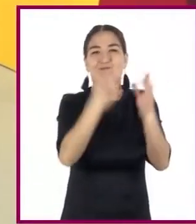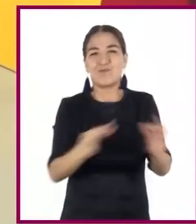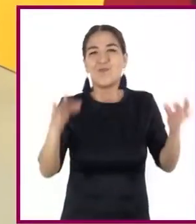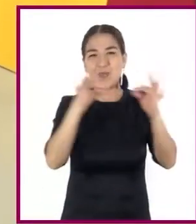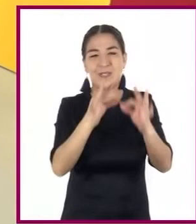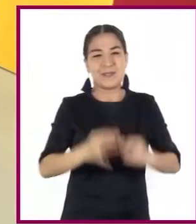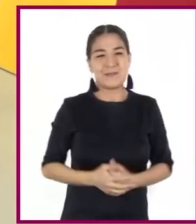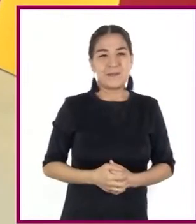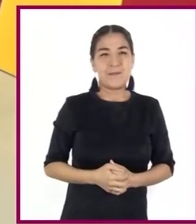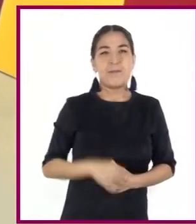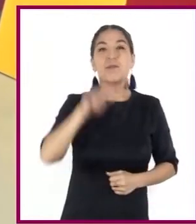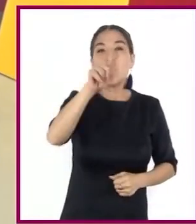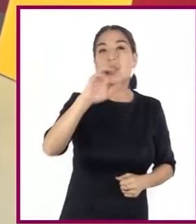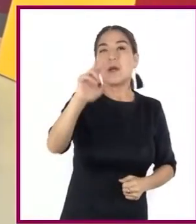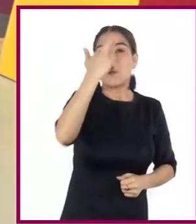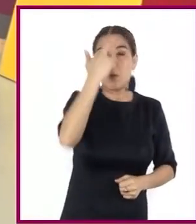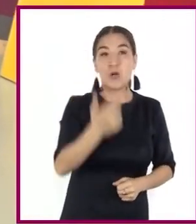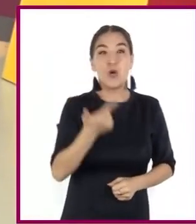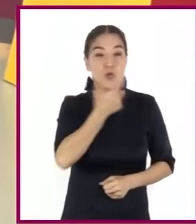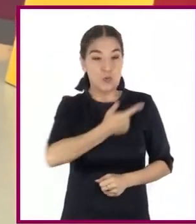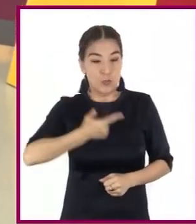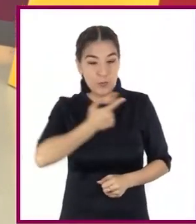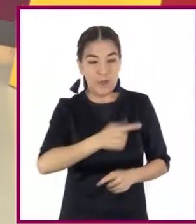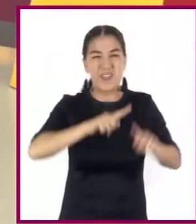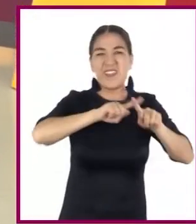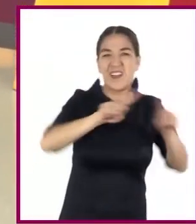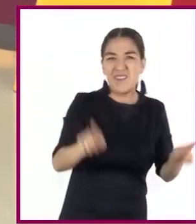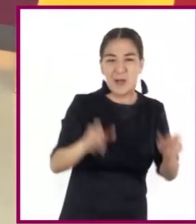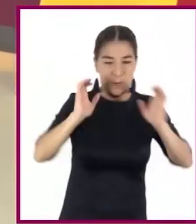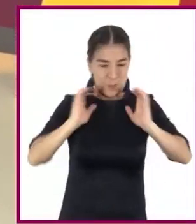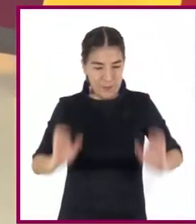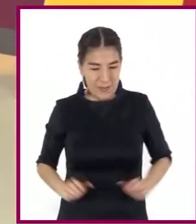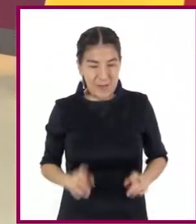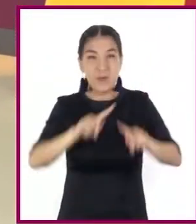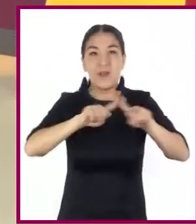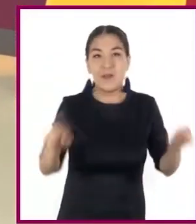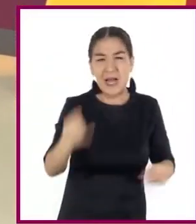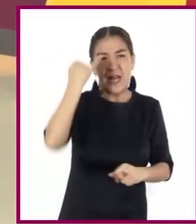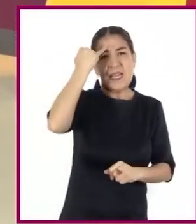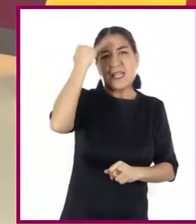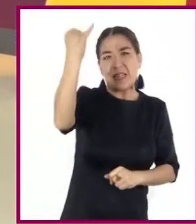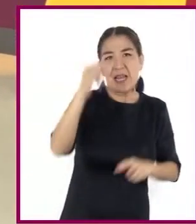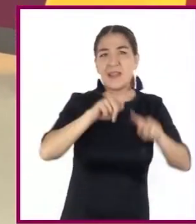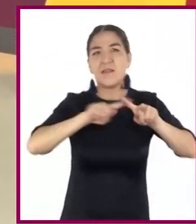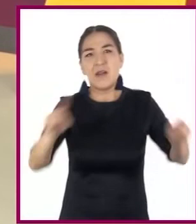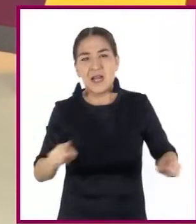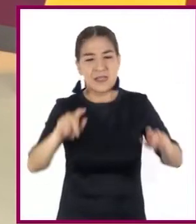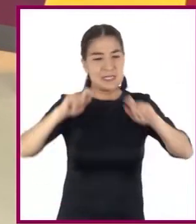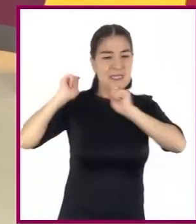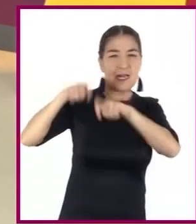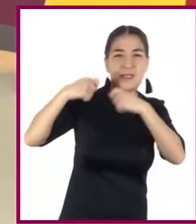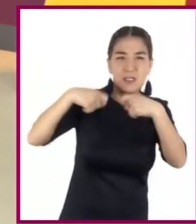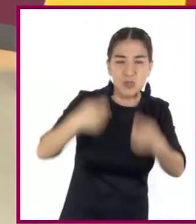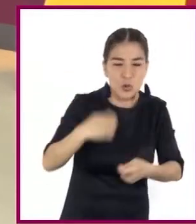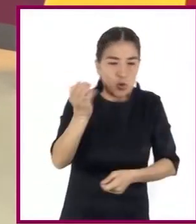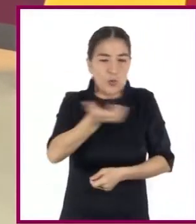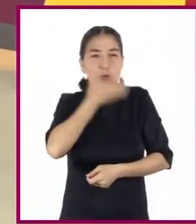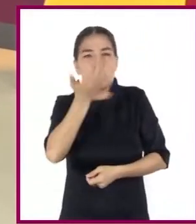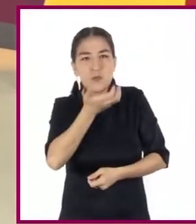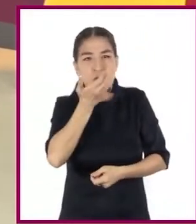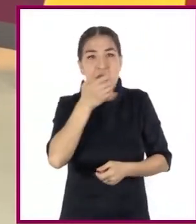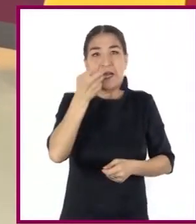Recordemos que el tener gustos diferentes, aspecto físico, ideología, tradiciones, costumbres, entre